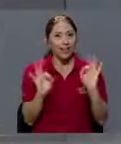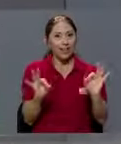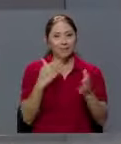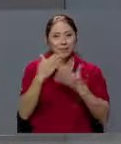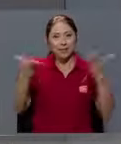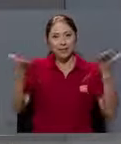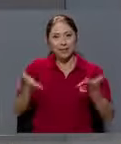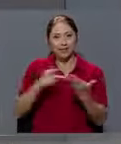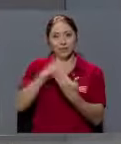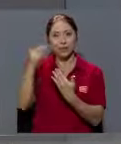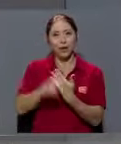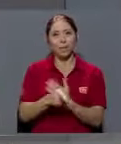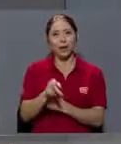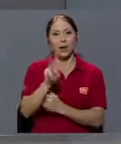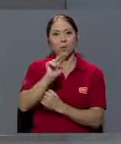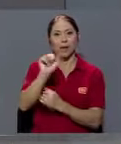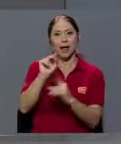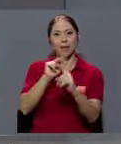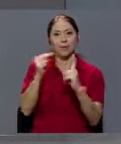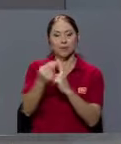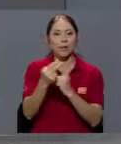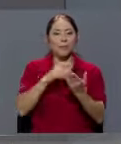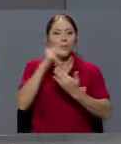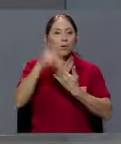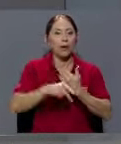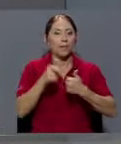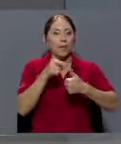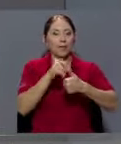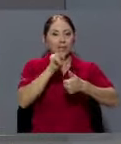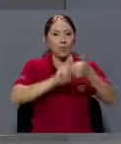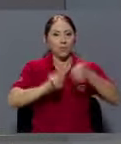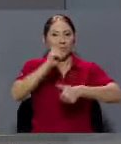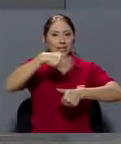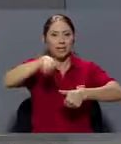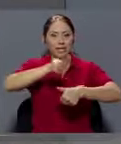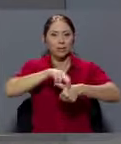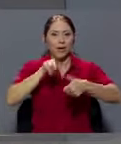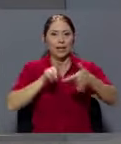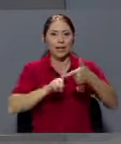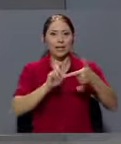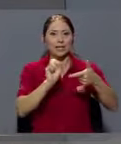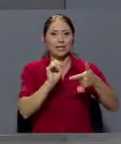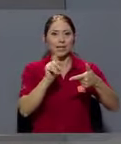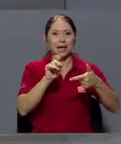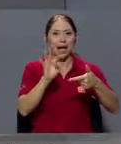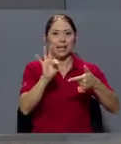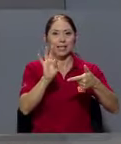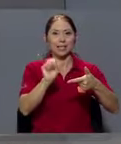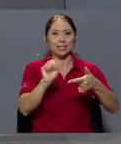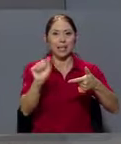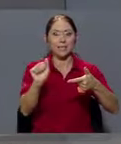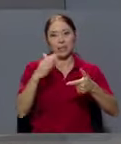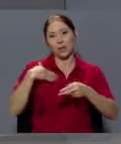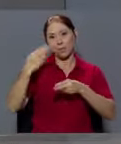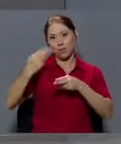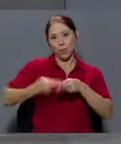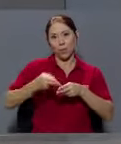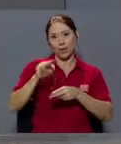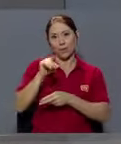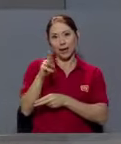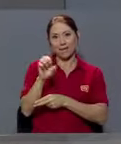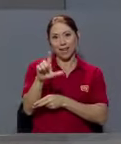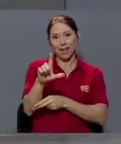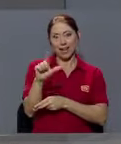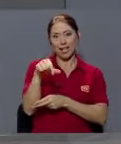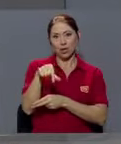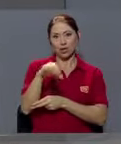Hola, ¿qué tal? Bienvenidos a una edición más de Una Mirada, el programa de la Universidad Nacional y del CINAR S.A. Mi nombre es Maribel